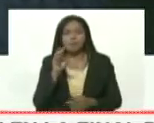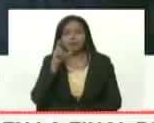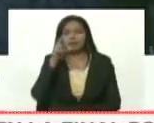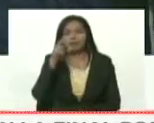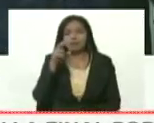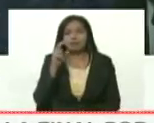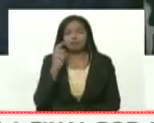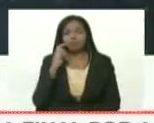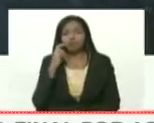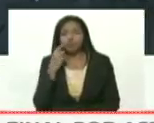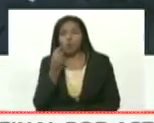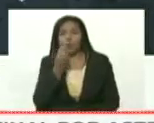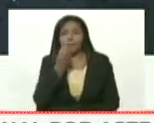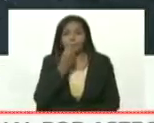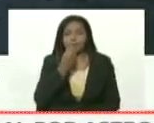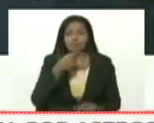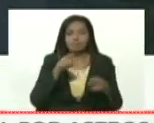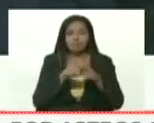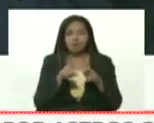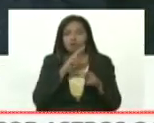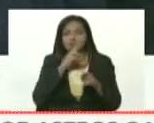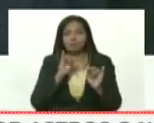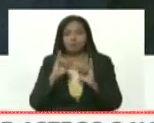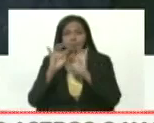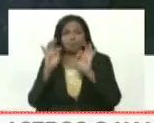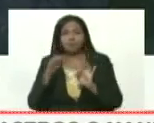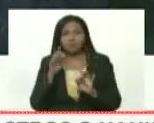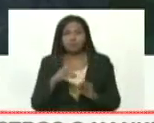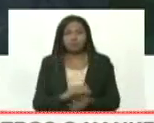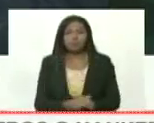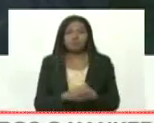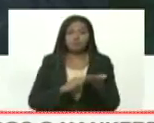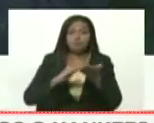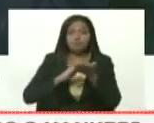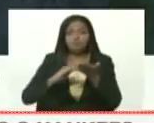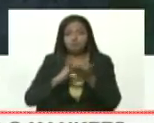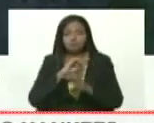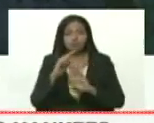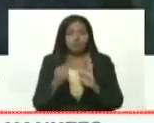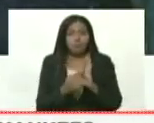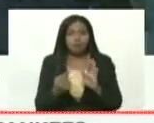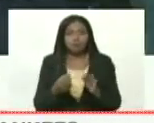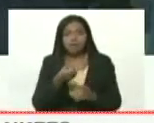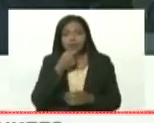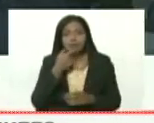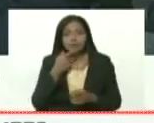Chocoalimento. Chocoalimento. Se ven soluciones, cosas concretas, bonitas además,